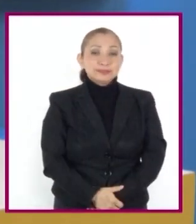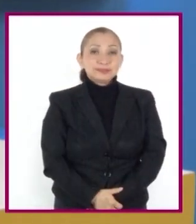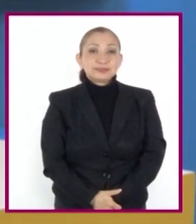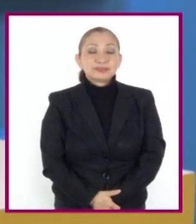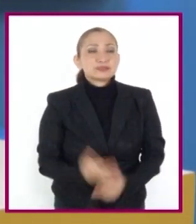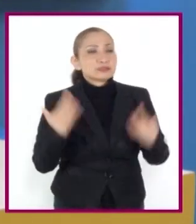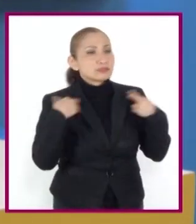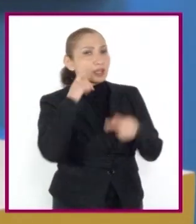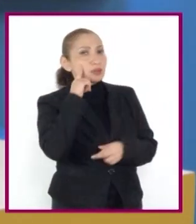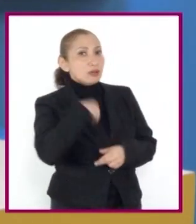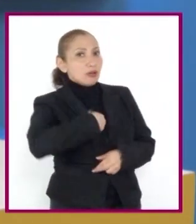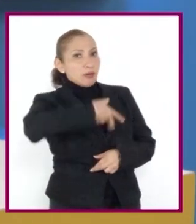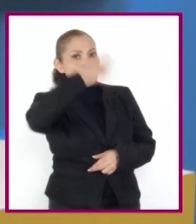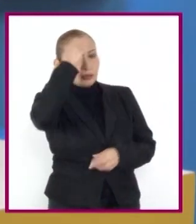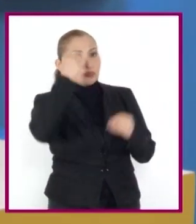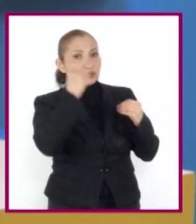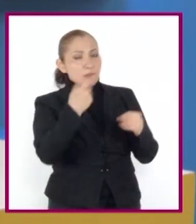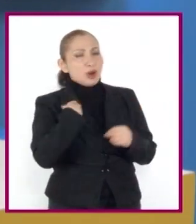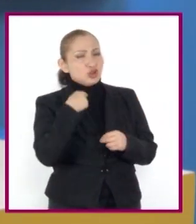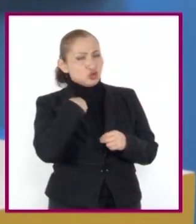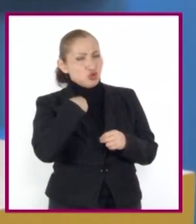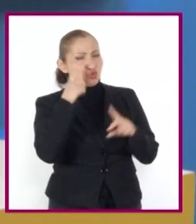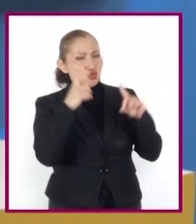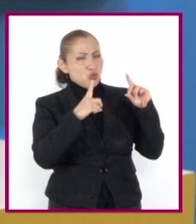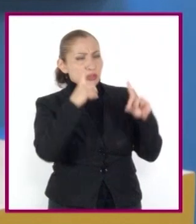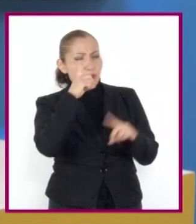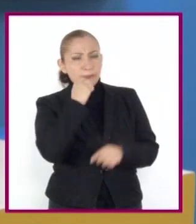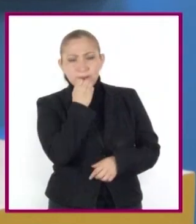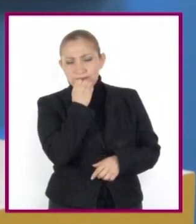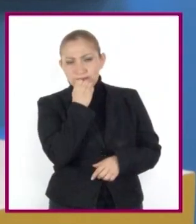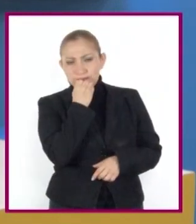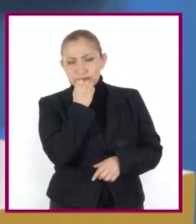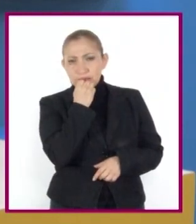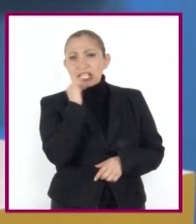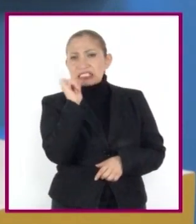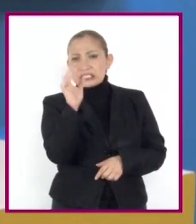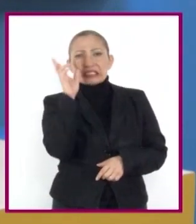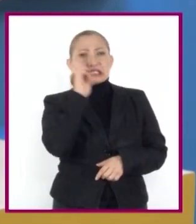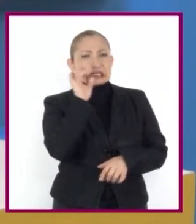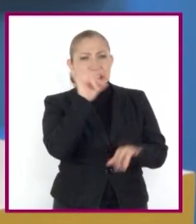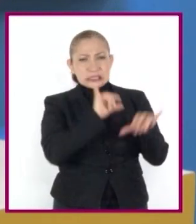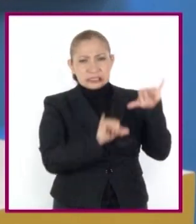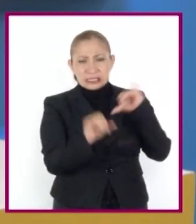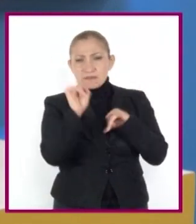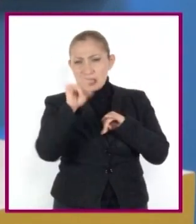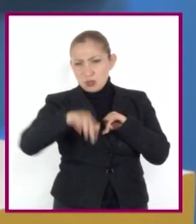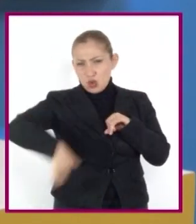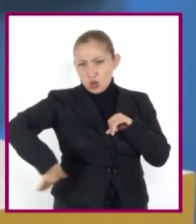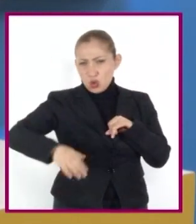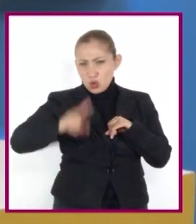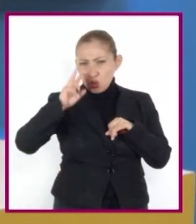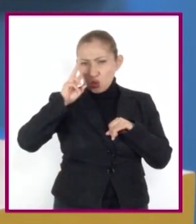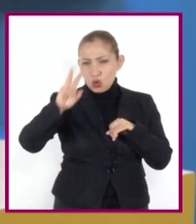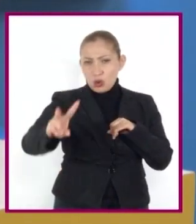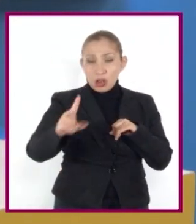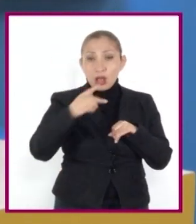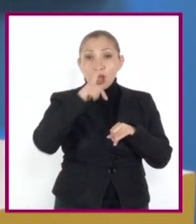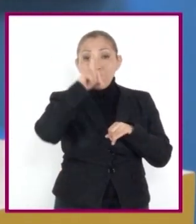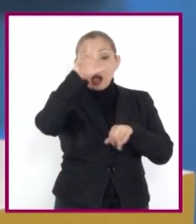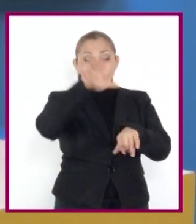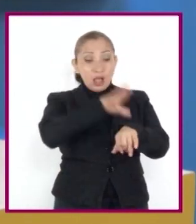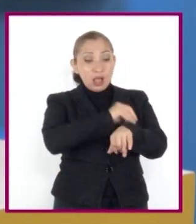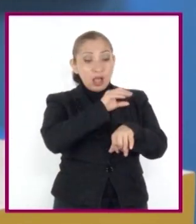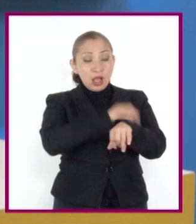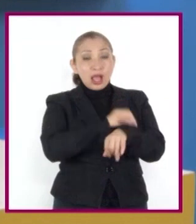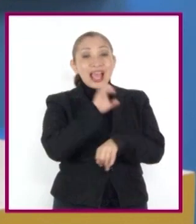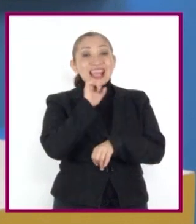Maestra, hoy hemos aprendido mucho, pero tengo una duda. Además de hacer experimentos como los que nos mostró, ¿la